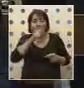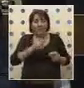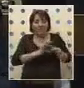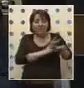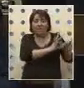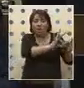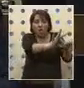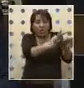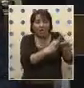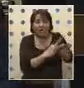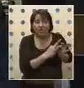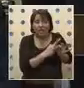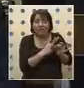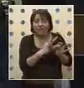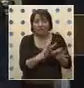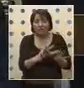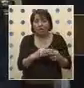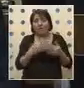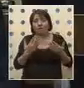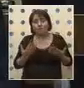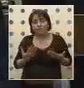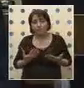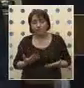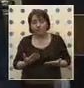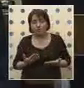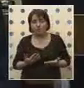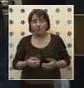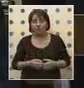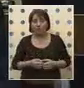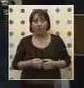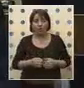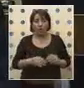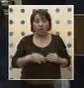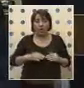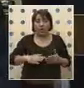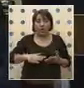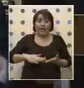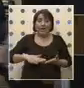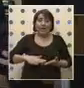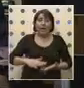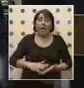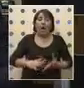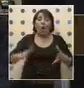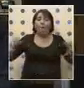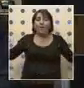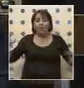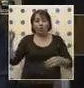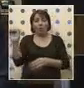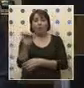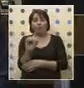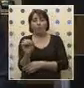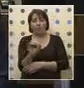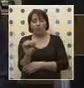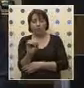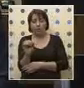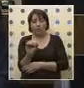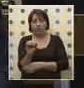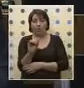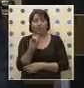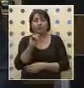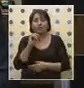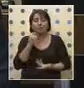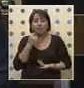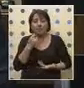de conectividad y, por lo tanto, el incremento del parque vehicular con respecto a la situación de lo que ha significado